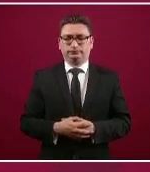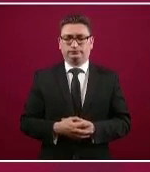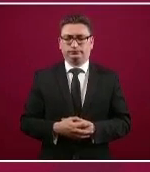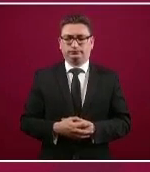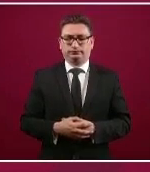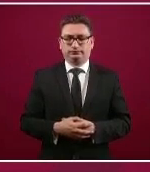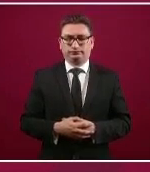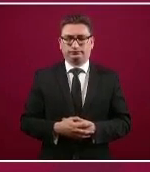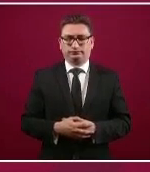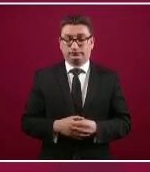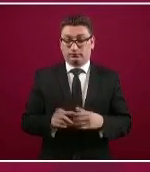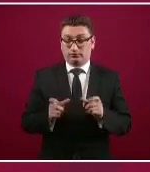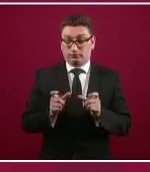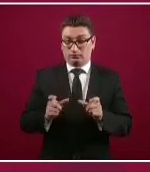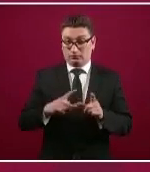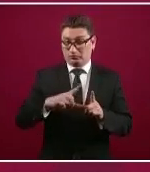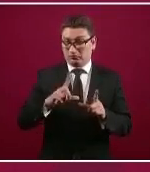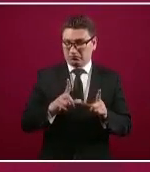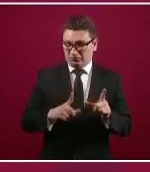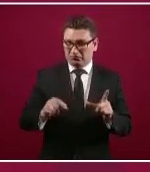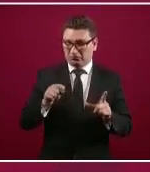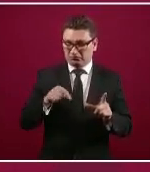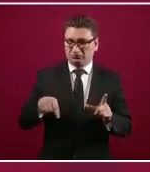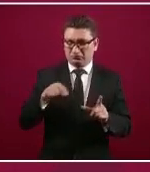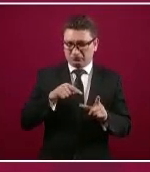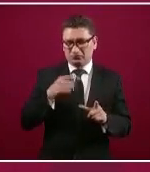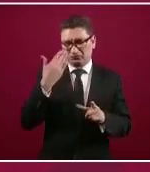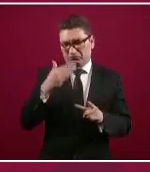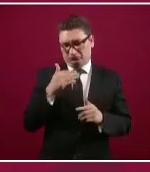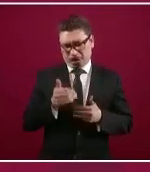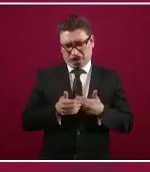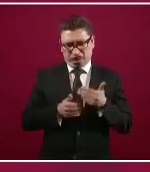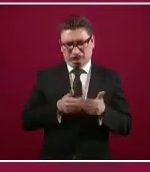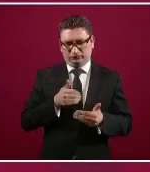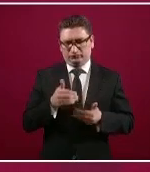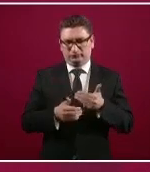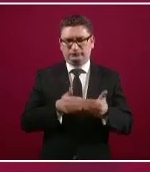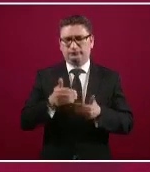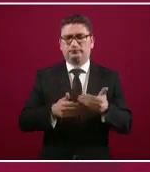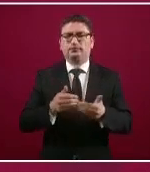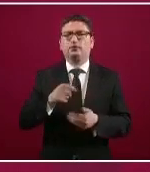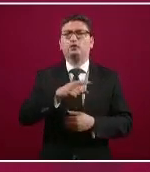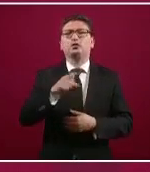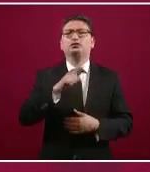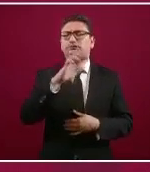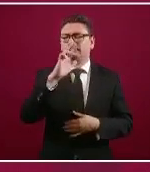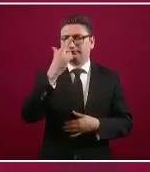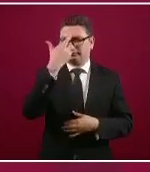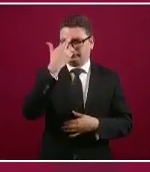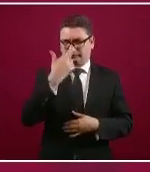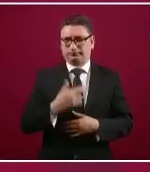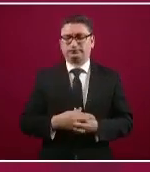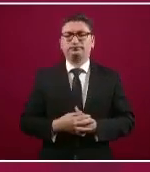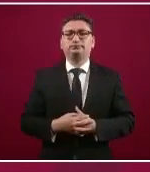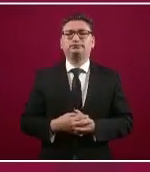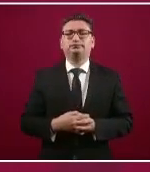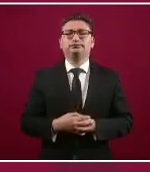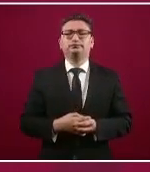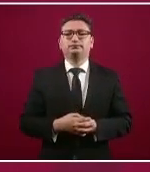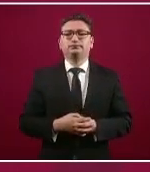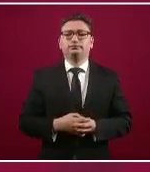de la Guardia Nacional. Es un proceso. Recuerden ustedes